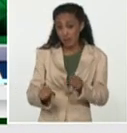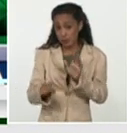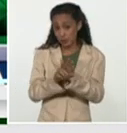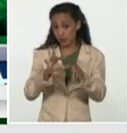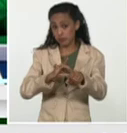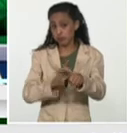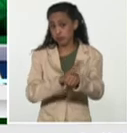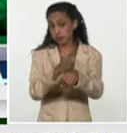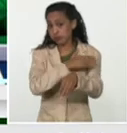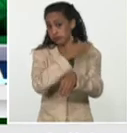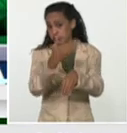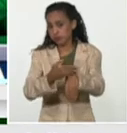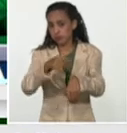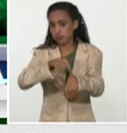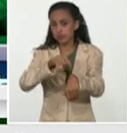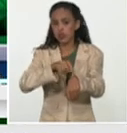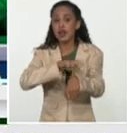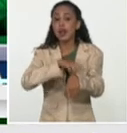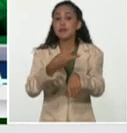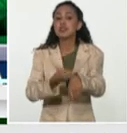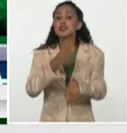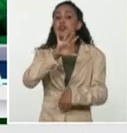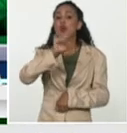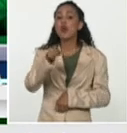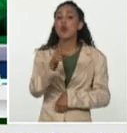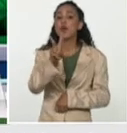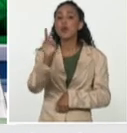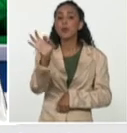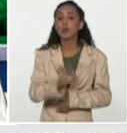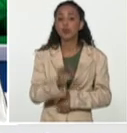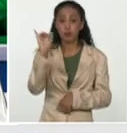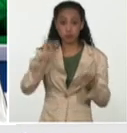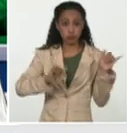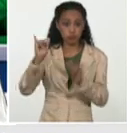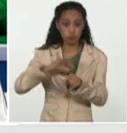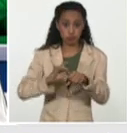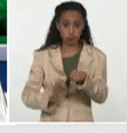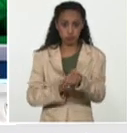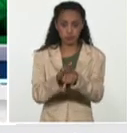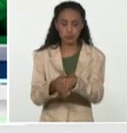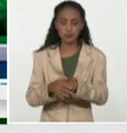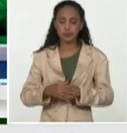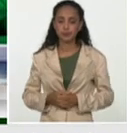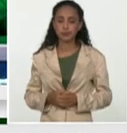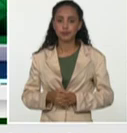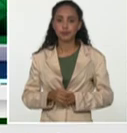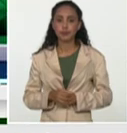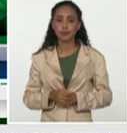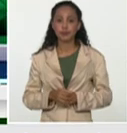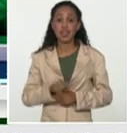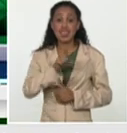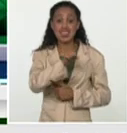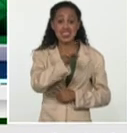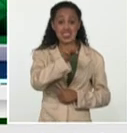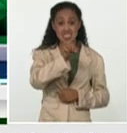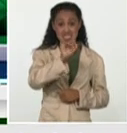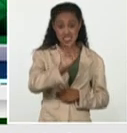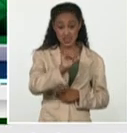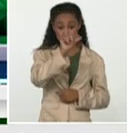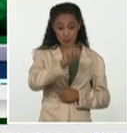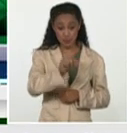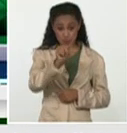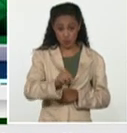el 5,2%. 17 de los 1.036 pacientes diagnosticados